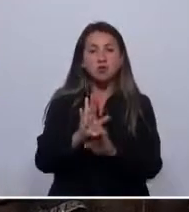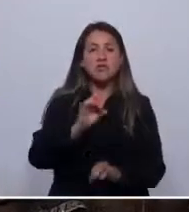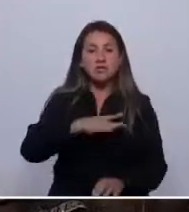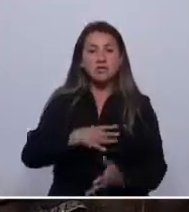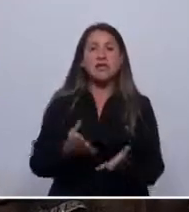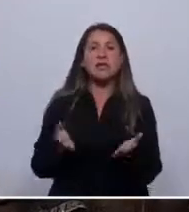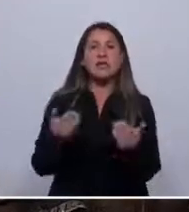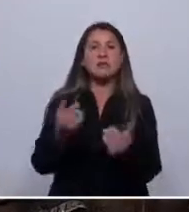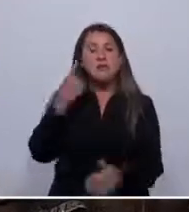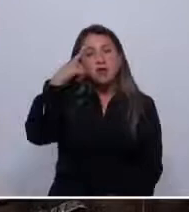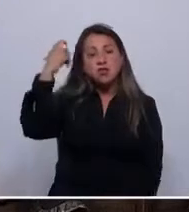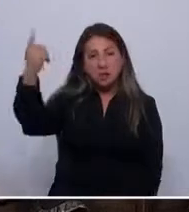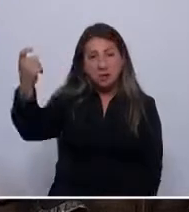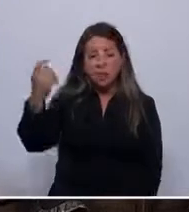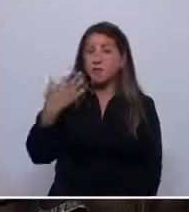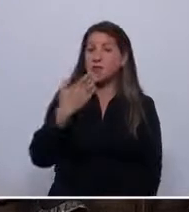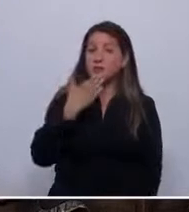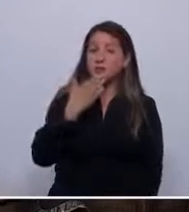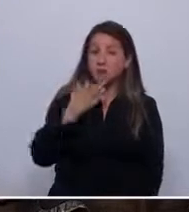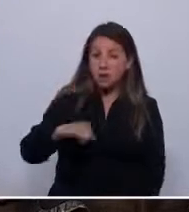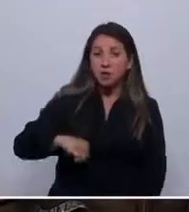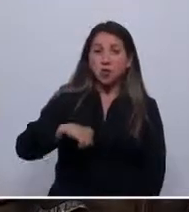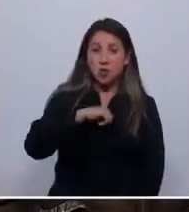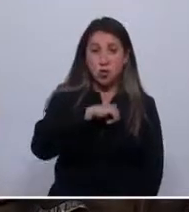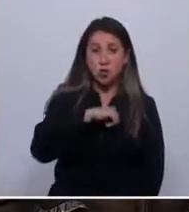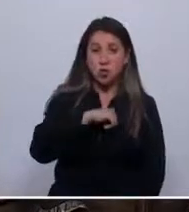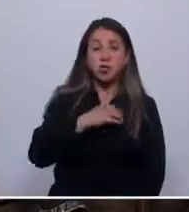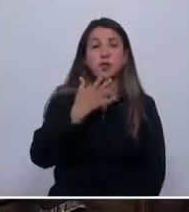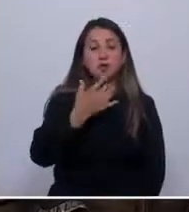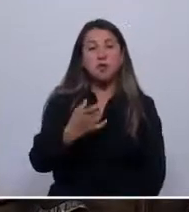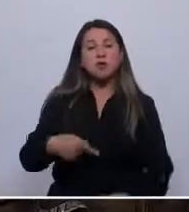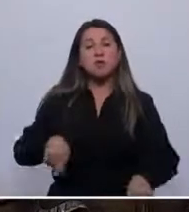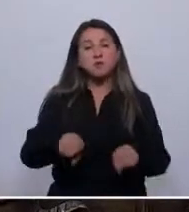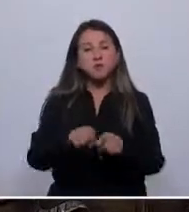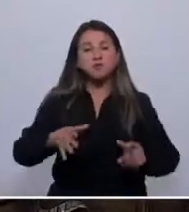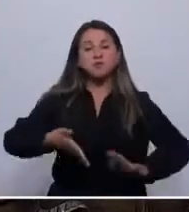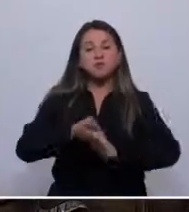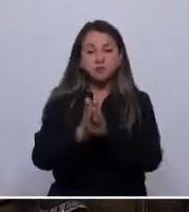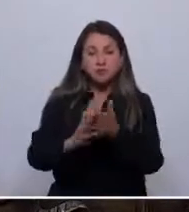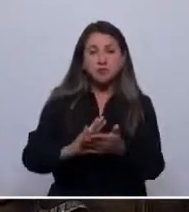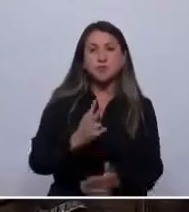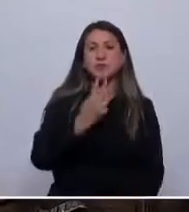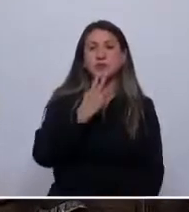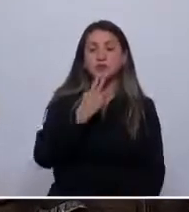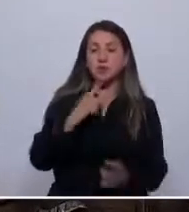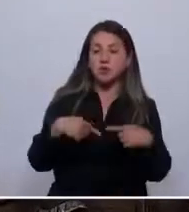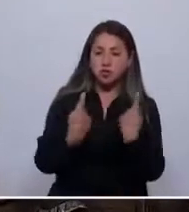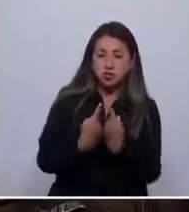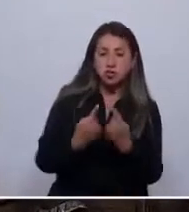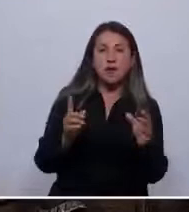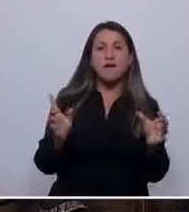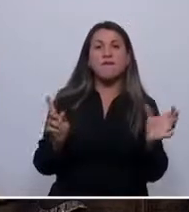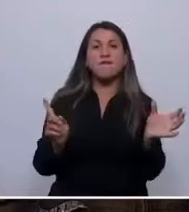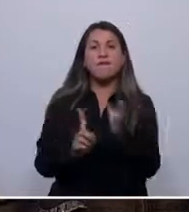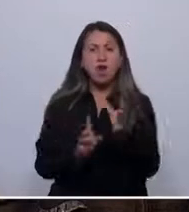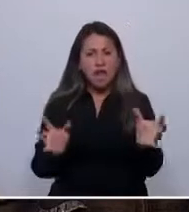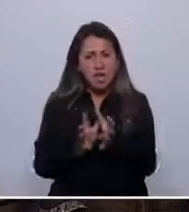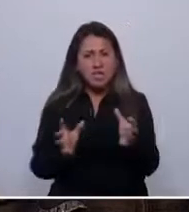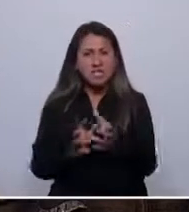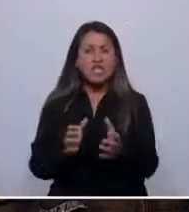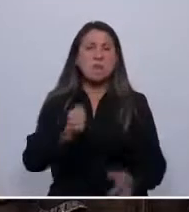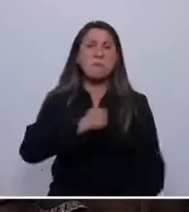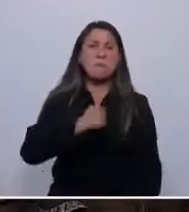sueña. También de orgullo, porque pese a todo lo que hemos vivido, pese a la violencia machista, pese